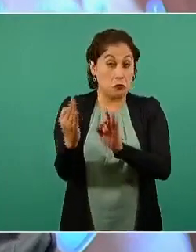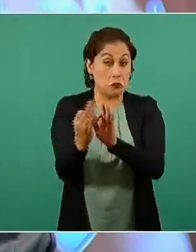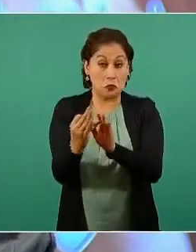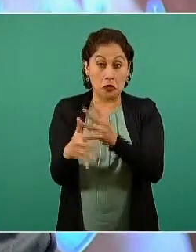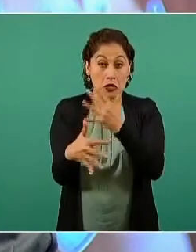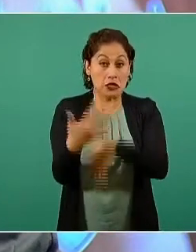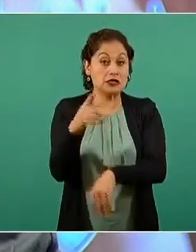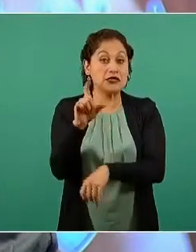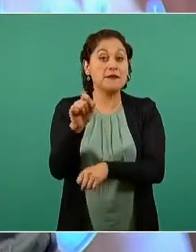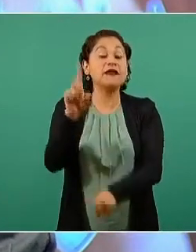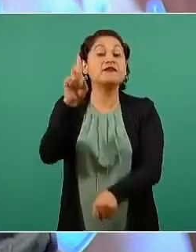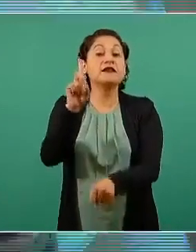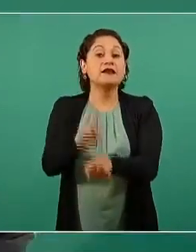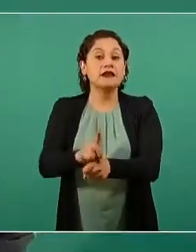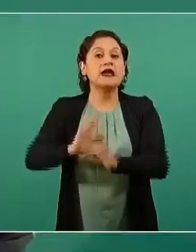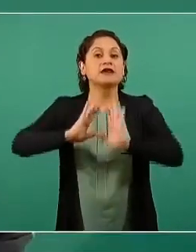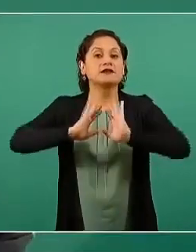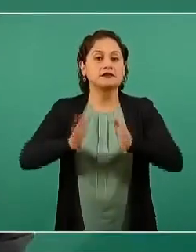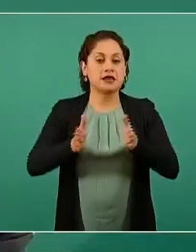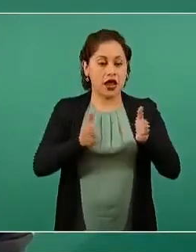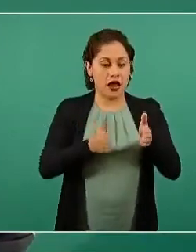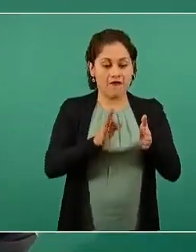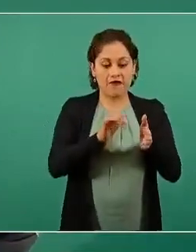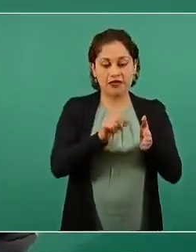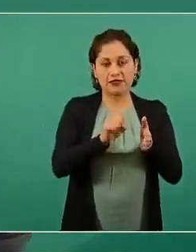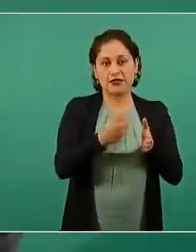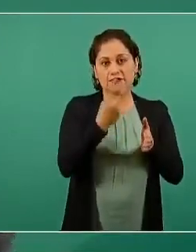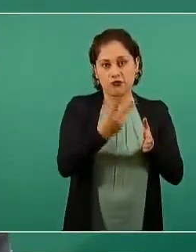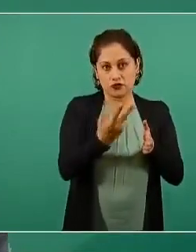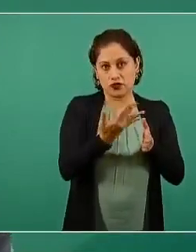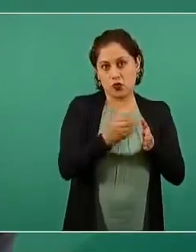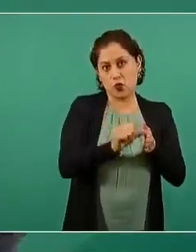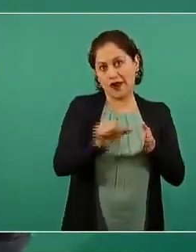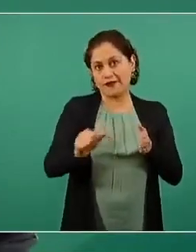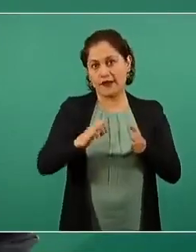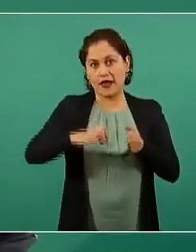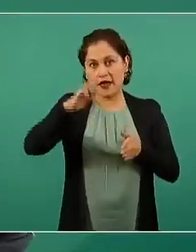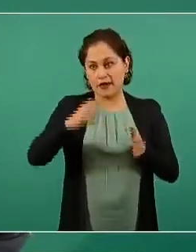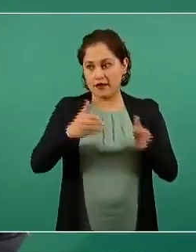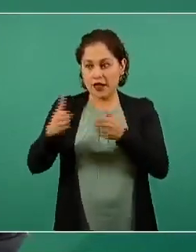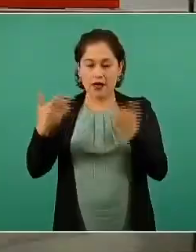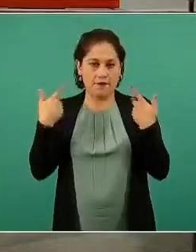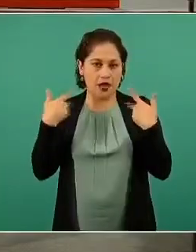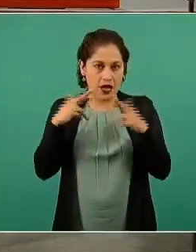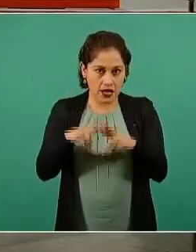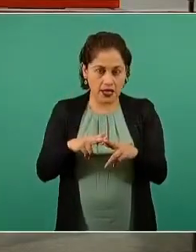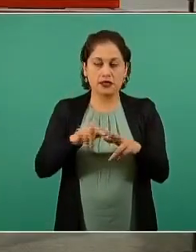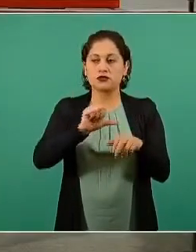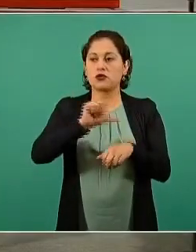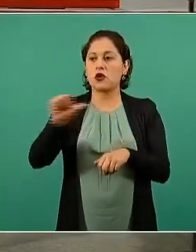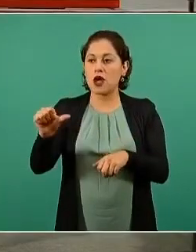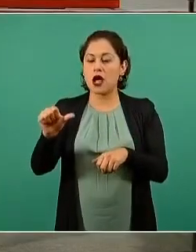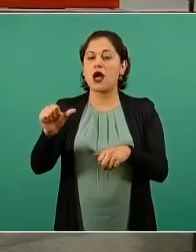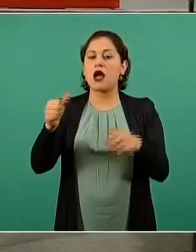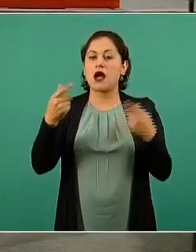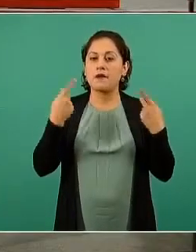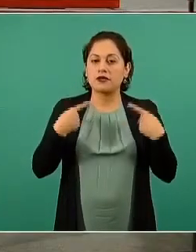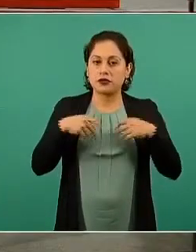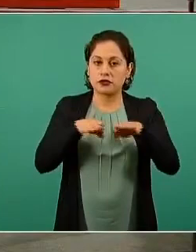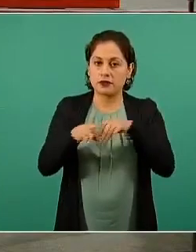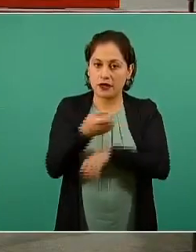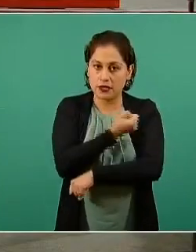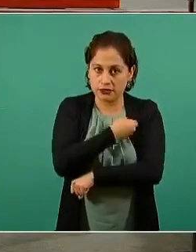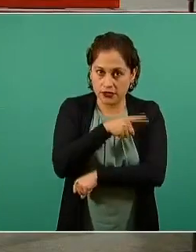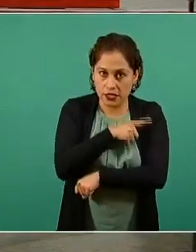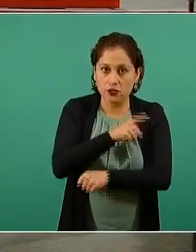20 días completaremos la fase 2, 50 y más. También vacunamos maestros, también vacunamos personal de salud, también estamos ya